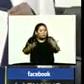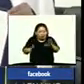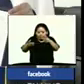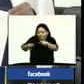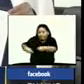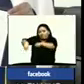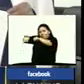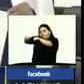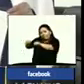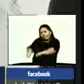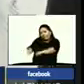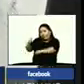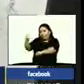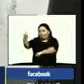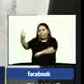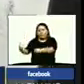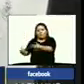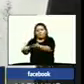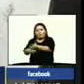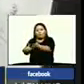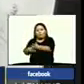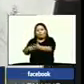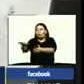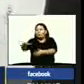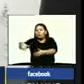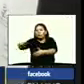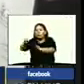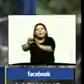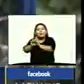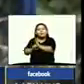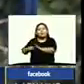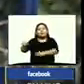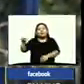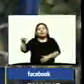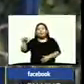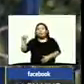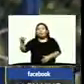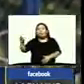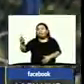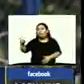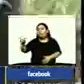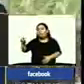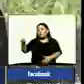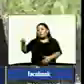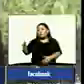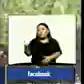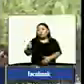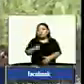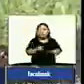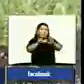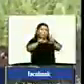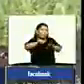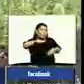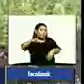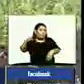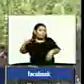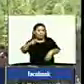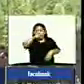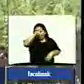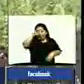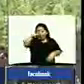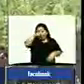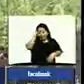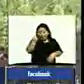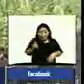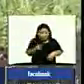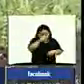un convenio con el alcalde del municipio de Yuma, Estado de Arizona, para un total de 6,000 fuentes de empleos agrícolas para los